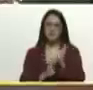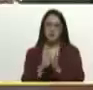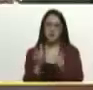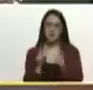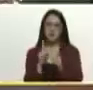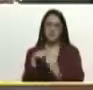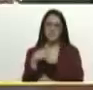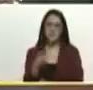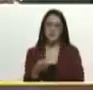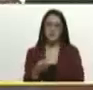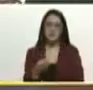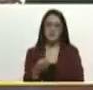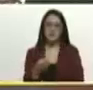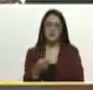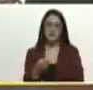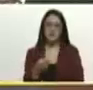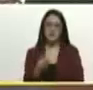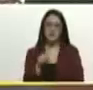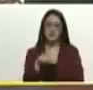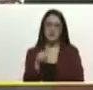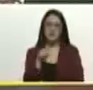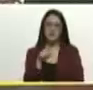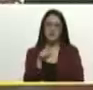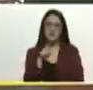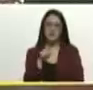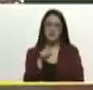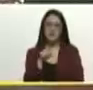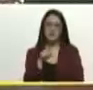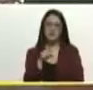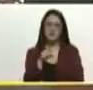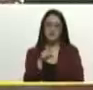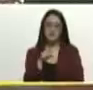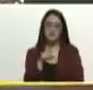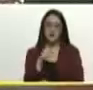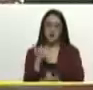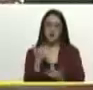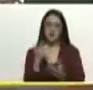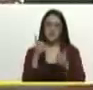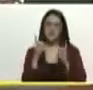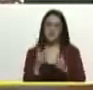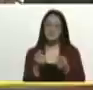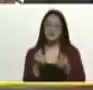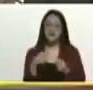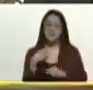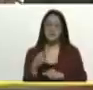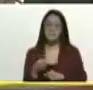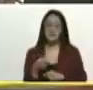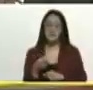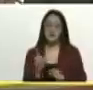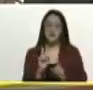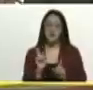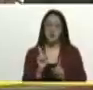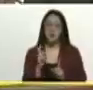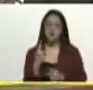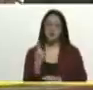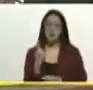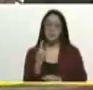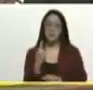de mañana, pese a que no vamos a decidir nada mañana, solo vamos a hacer